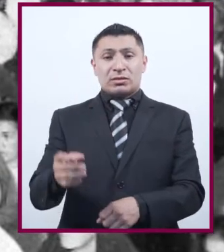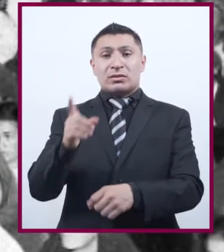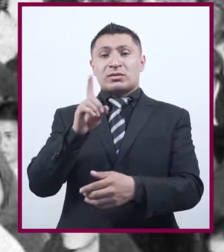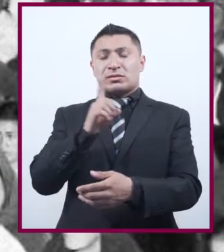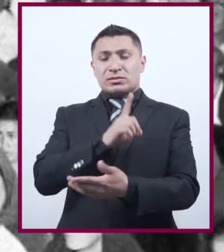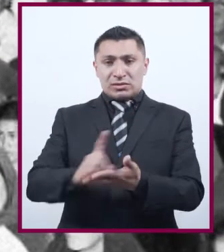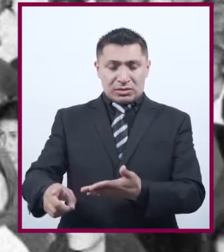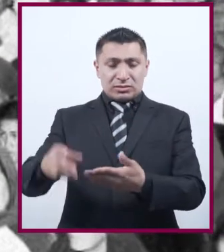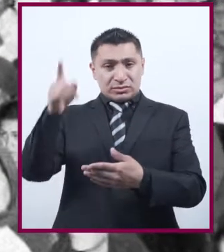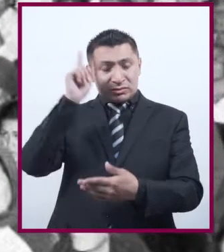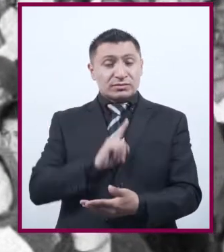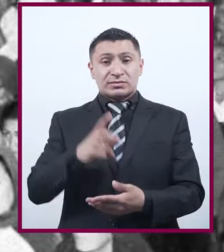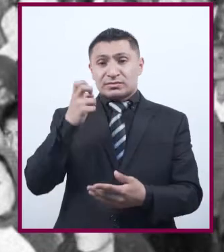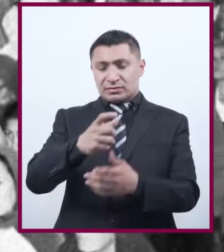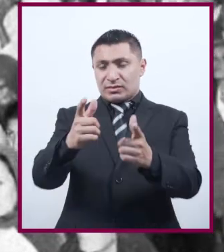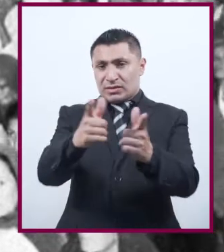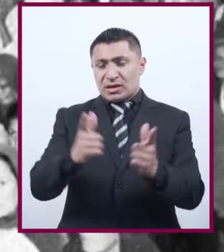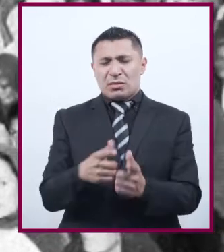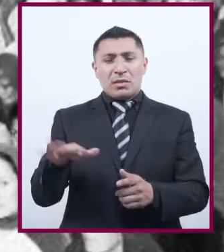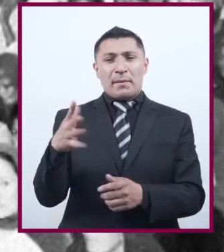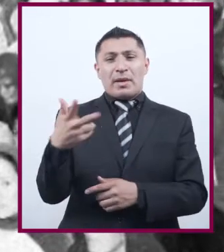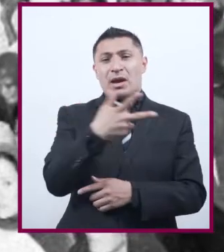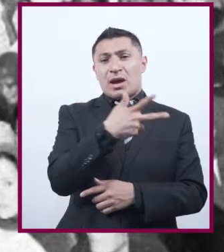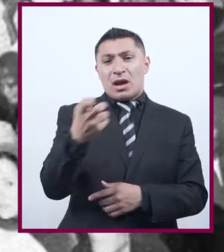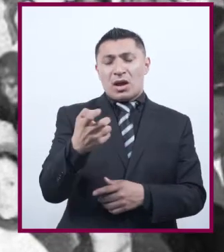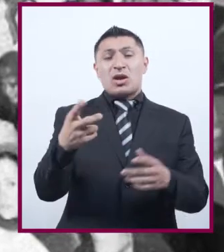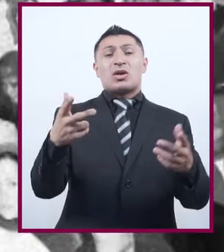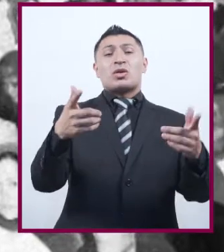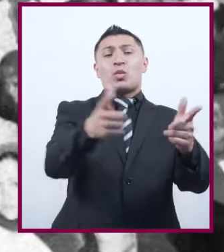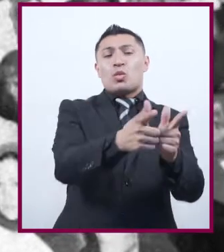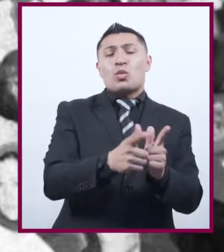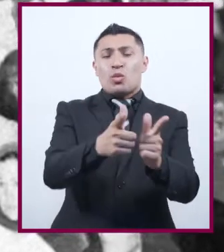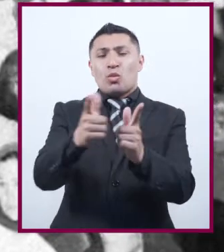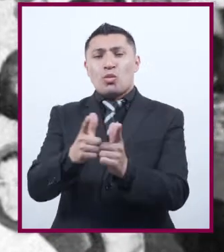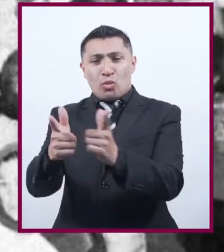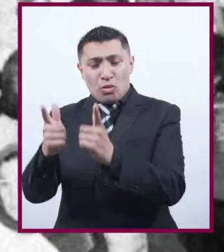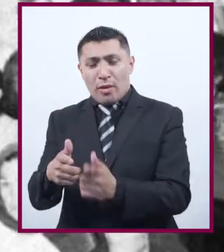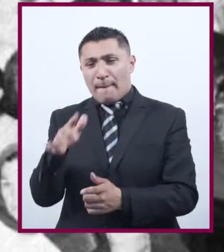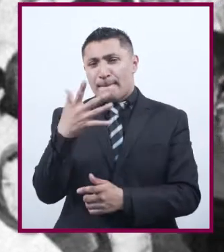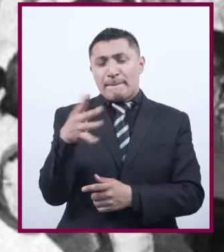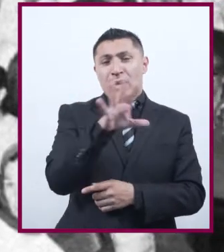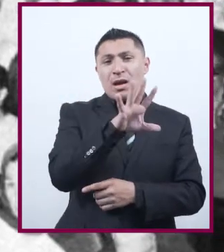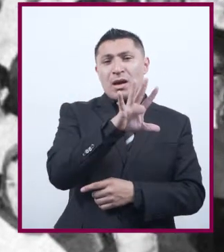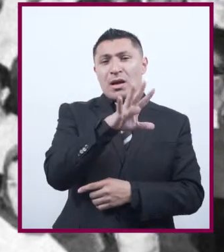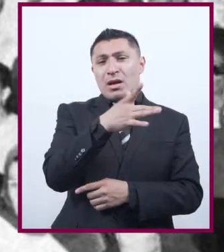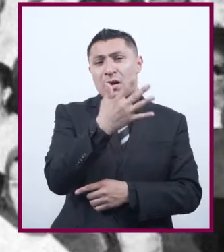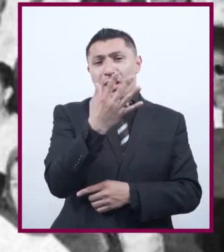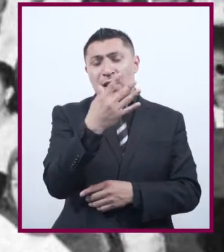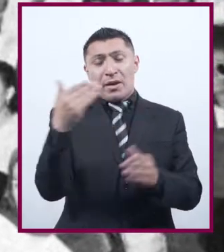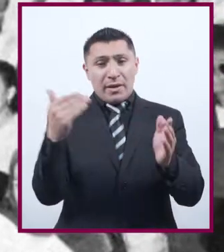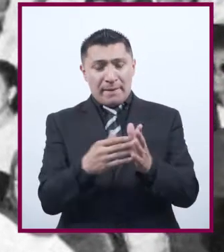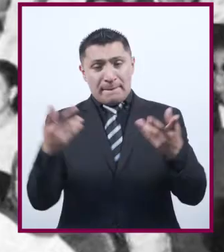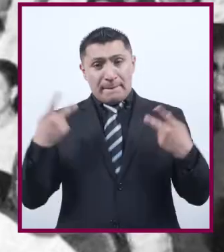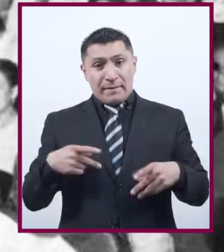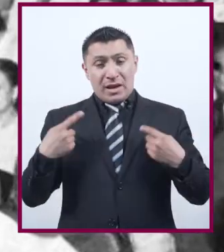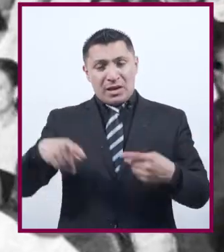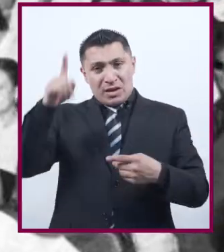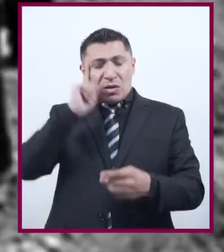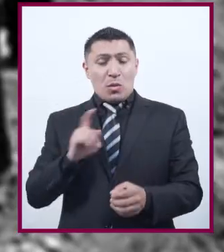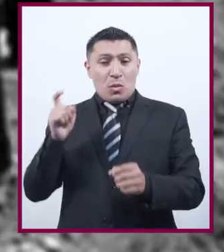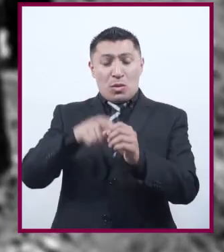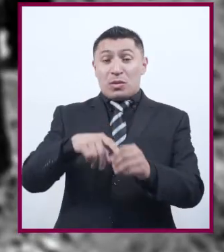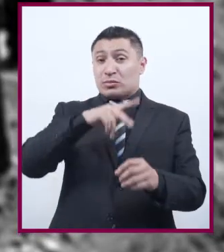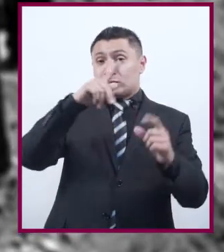frente reunió a unas 800 agrupaciones y alrededor de 50,000 integrantes provenientes de todo el país, con